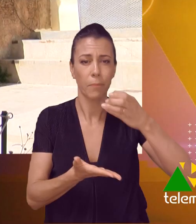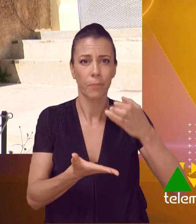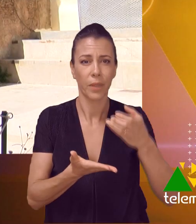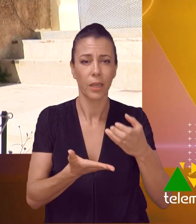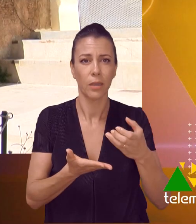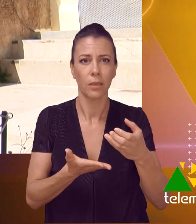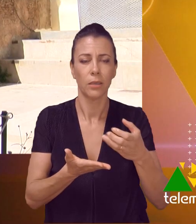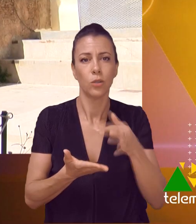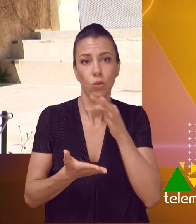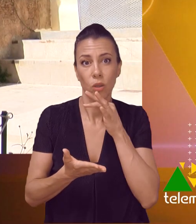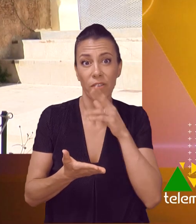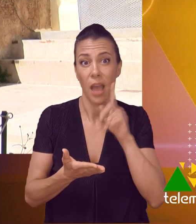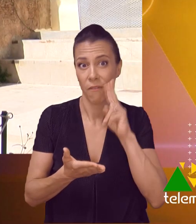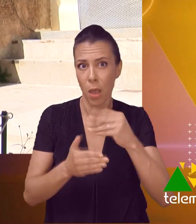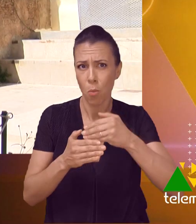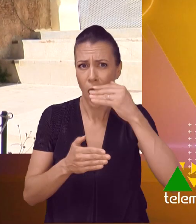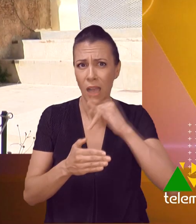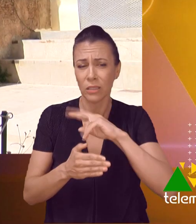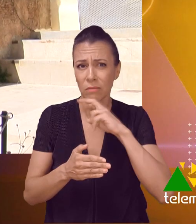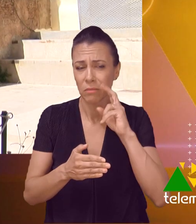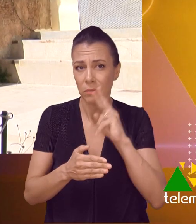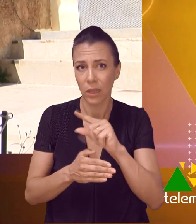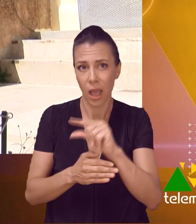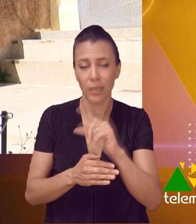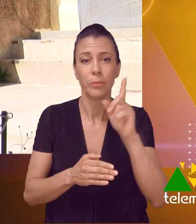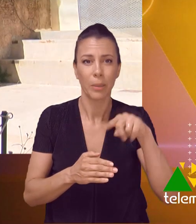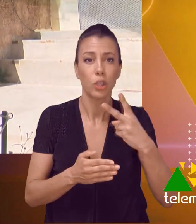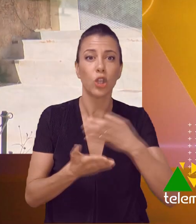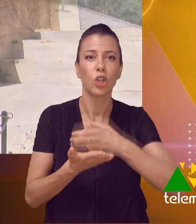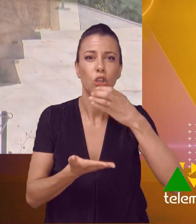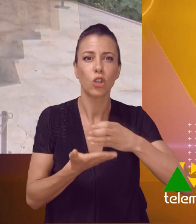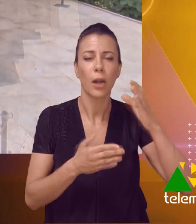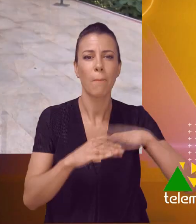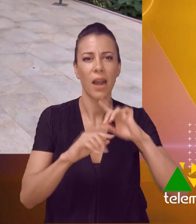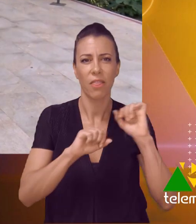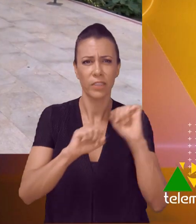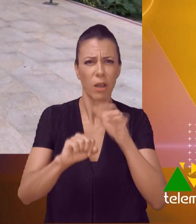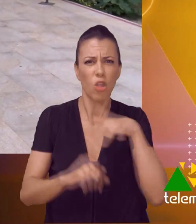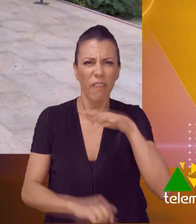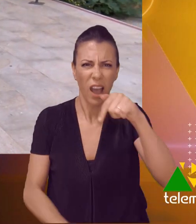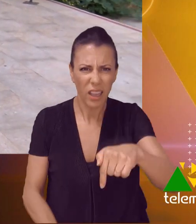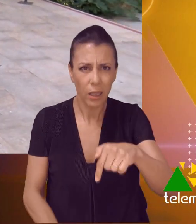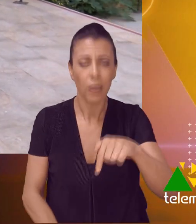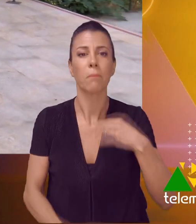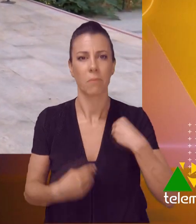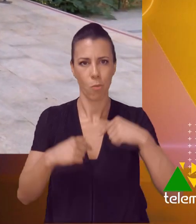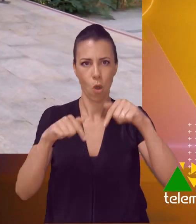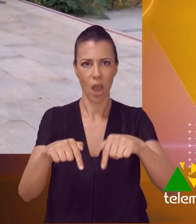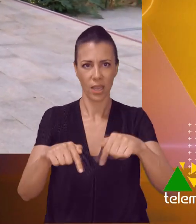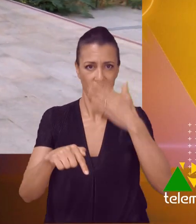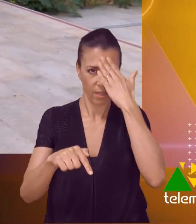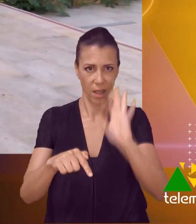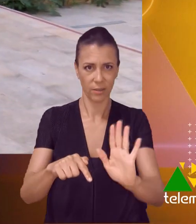muralla, todavía se conserva un trozo de muralla, dos torres también defensivas. Aquí delante. Aquí delante. Habría dos torreones, dos cubos,